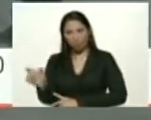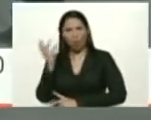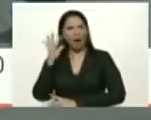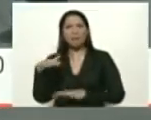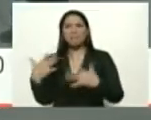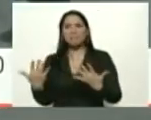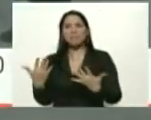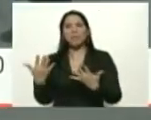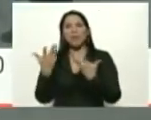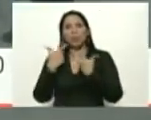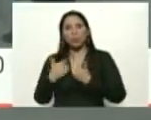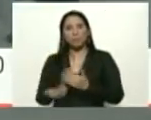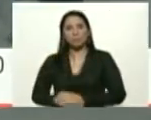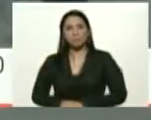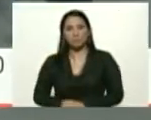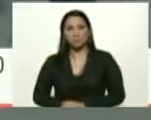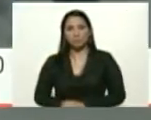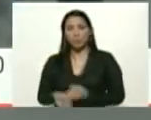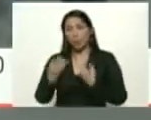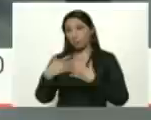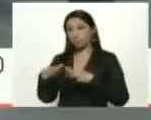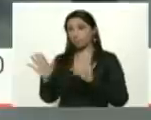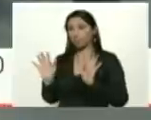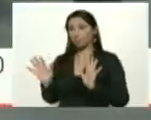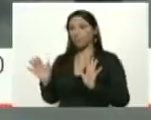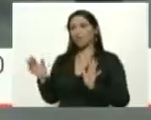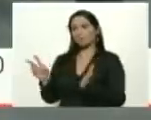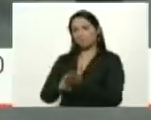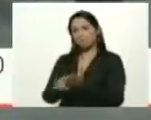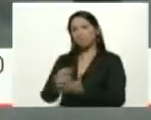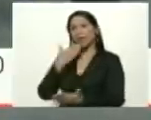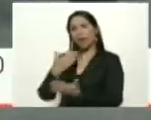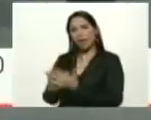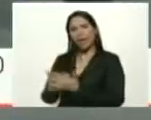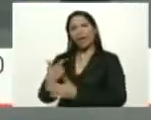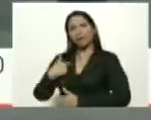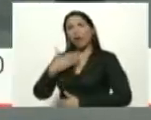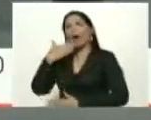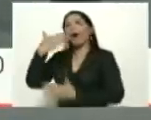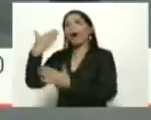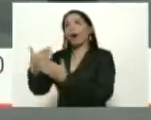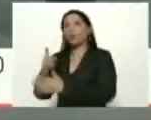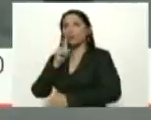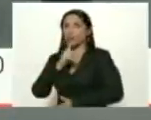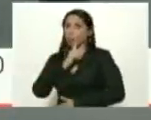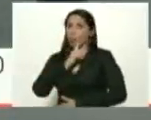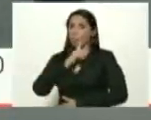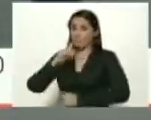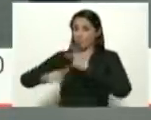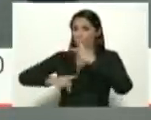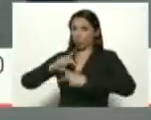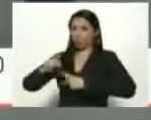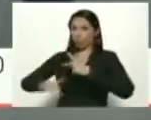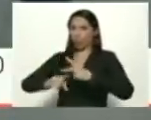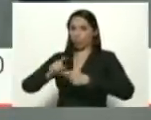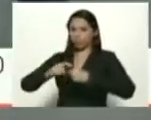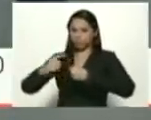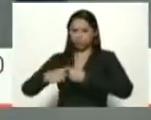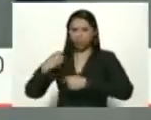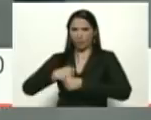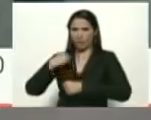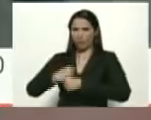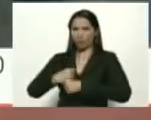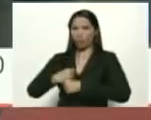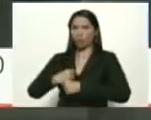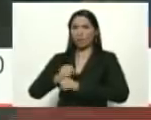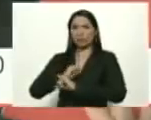me dice Josefina? Bueno, de verdad muchas gracias, estoy muy agradecida a nombre de mis productores que